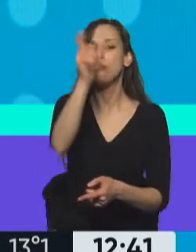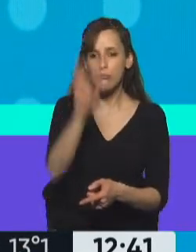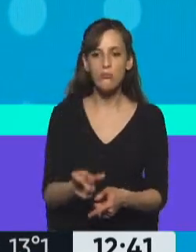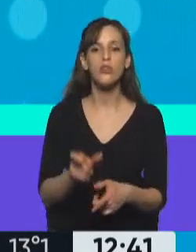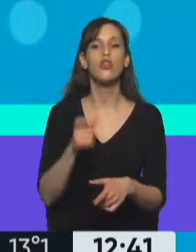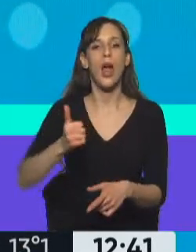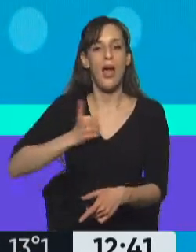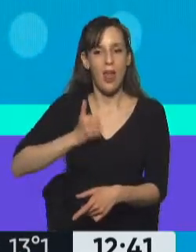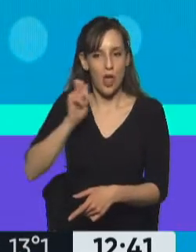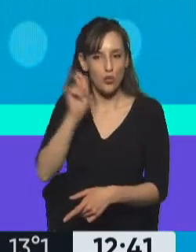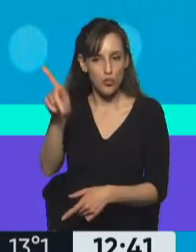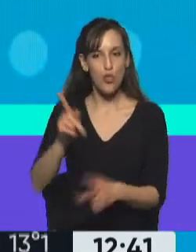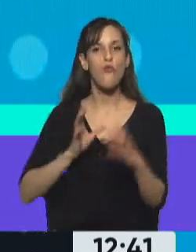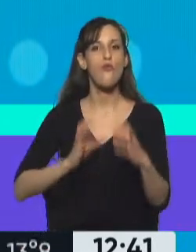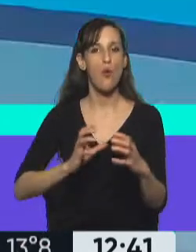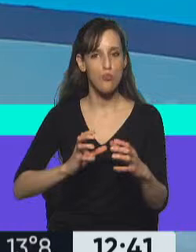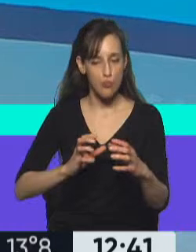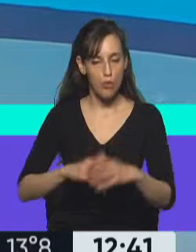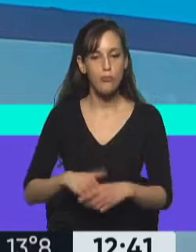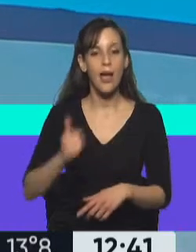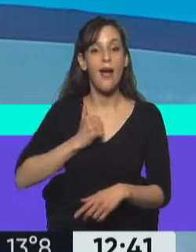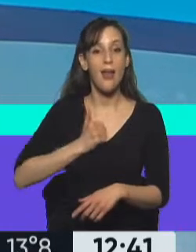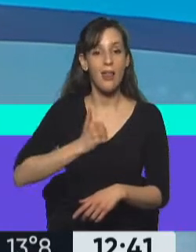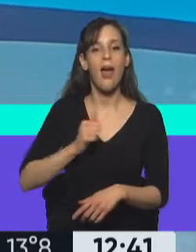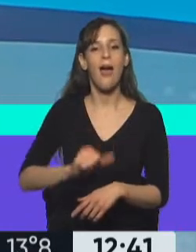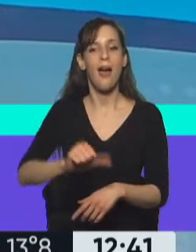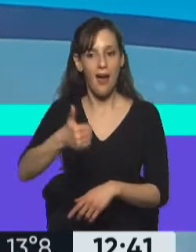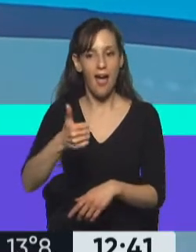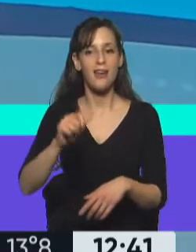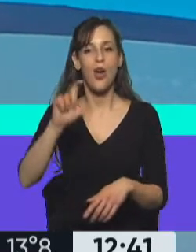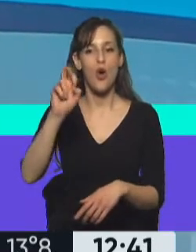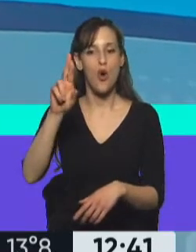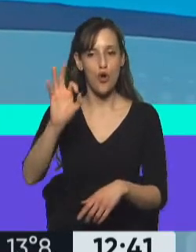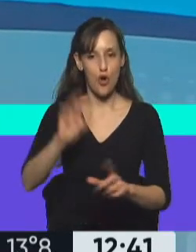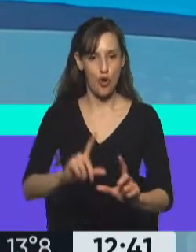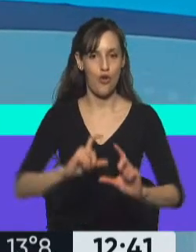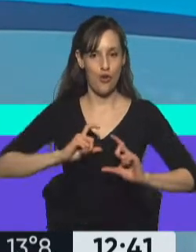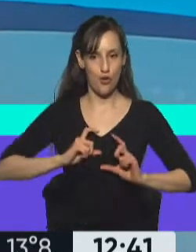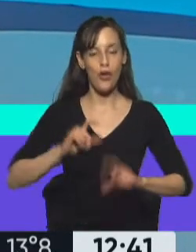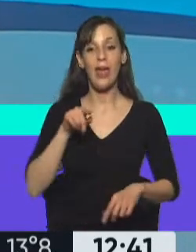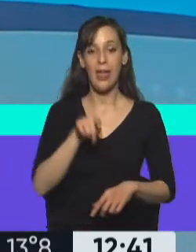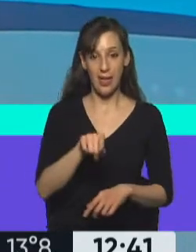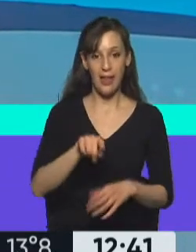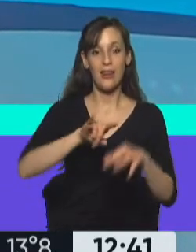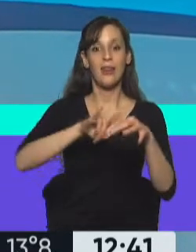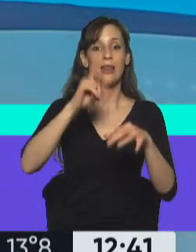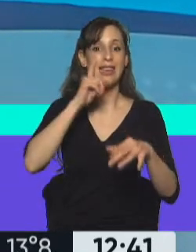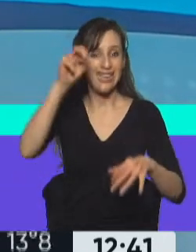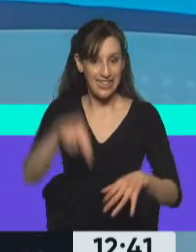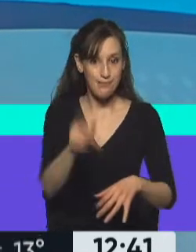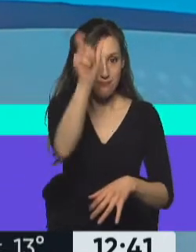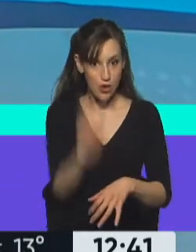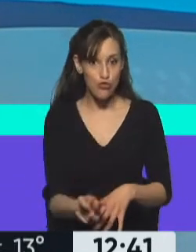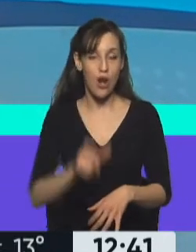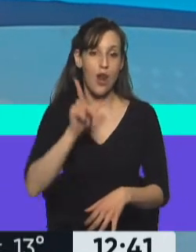canadiense. Canadá obtuvo el oro en lo que fue fútbol femenino. Y Kim en particular obtuvo también su medalla,